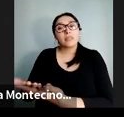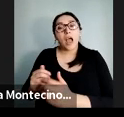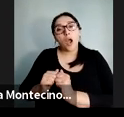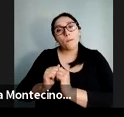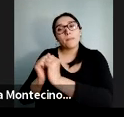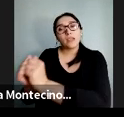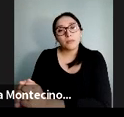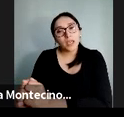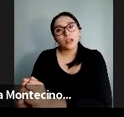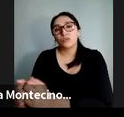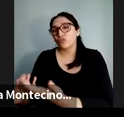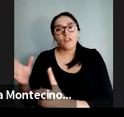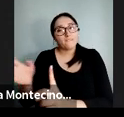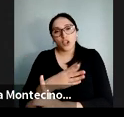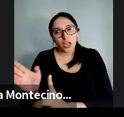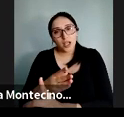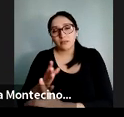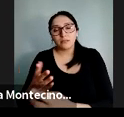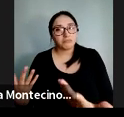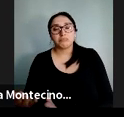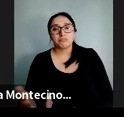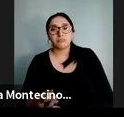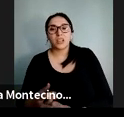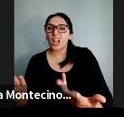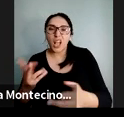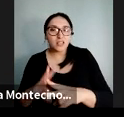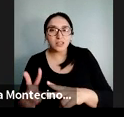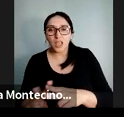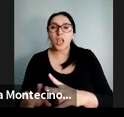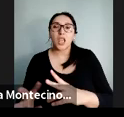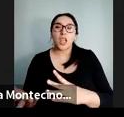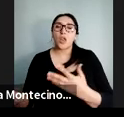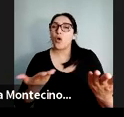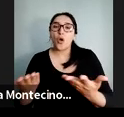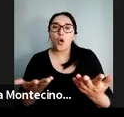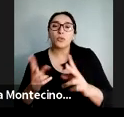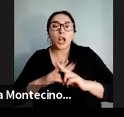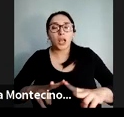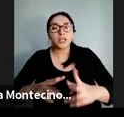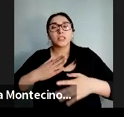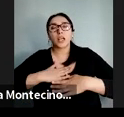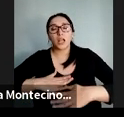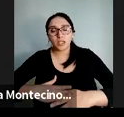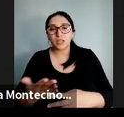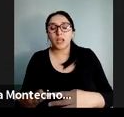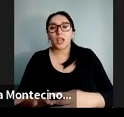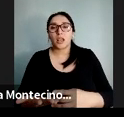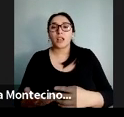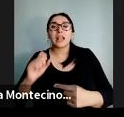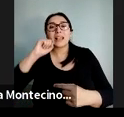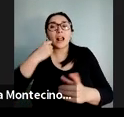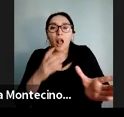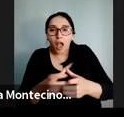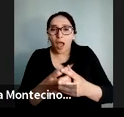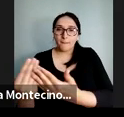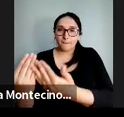casos principales de violencia que estés viviendo. Qué hacer, cómo tranquilizarte, en qué colectivas te puedes apoyar.